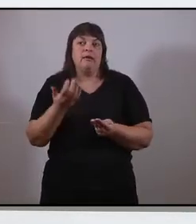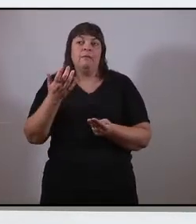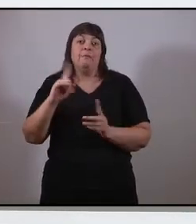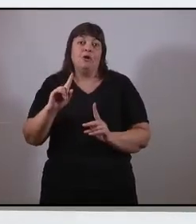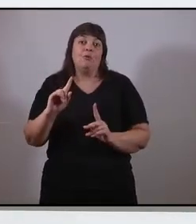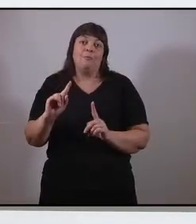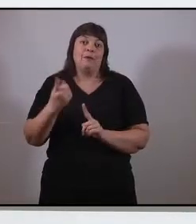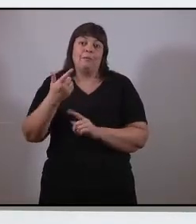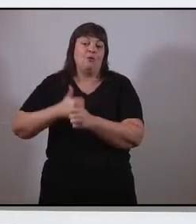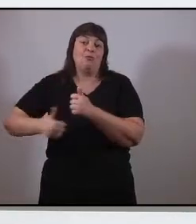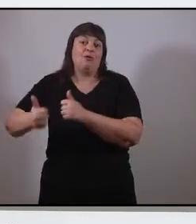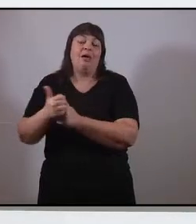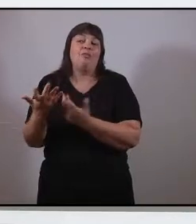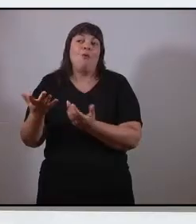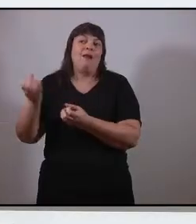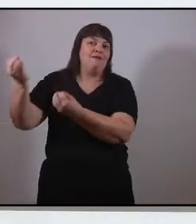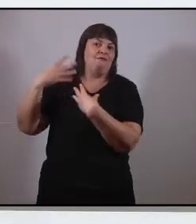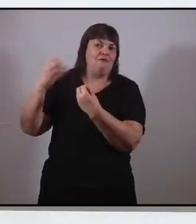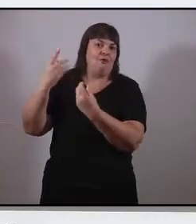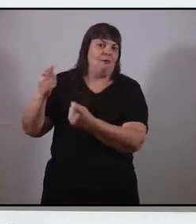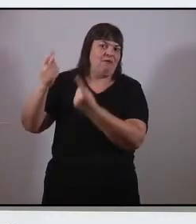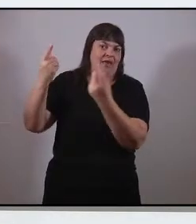comunicación oficial y los detalles.